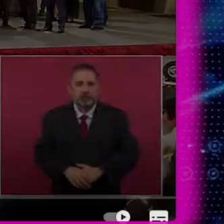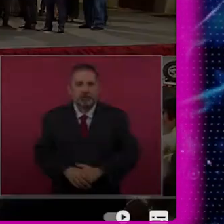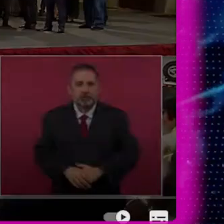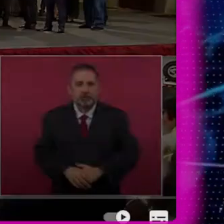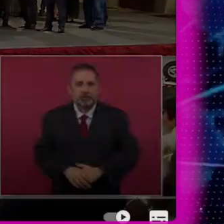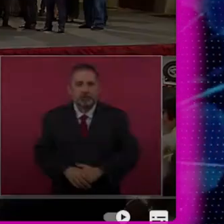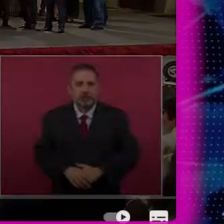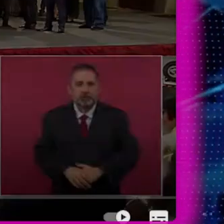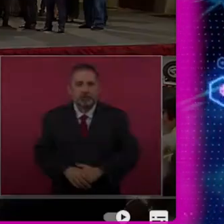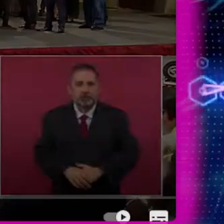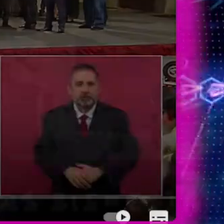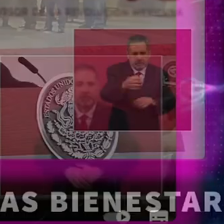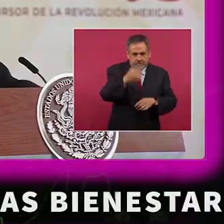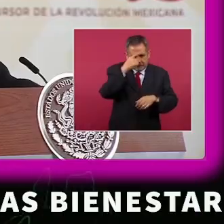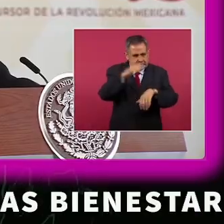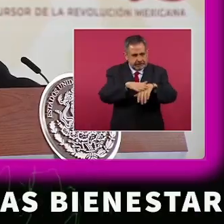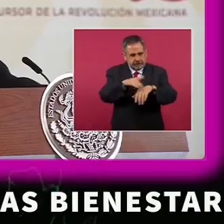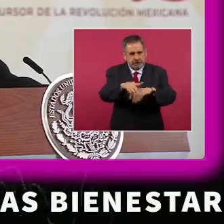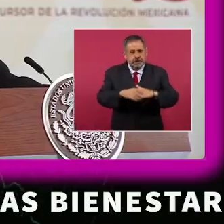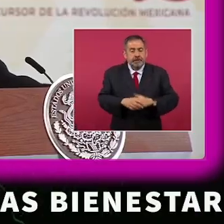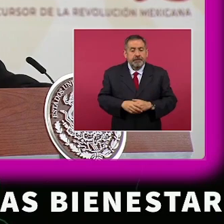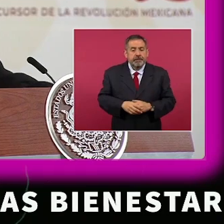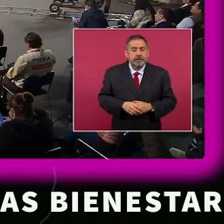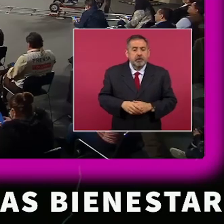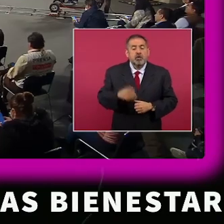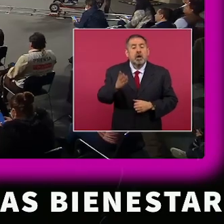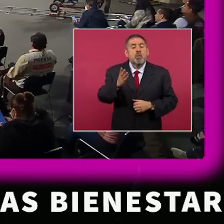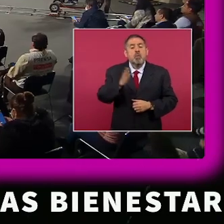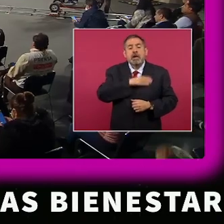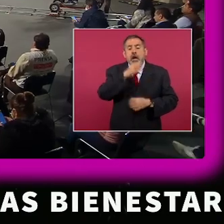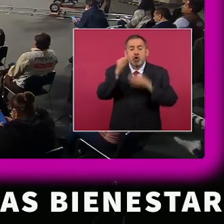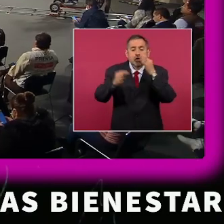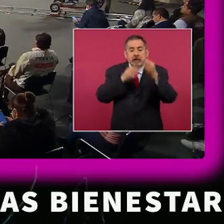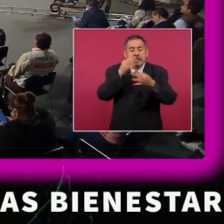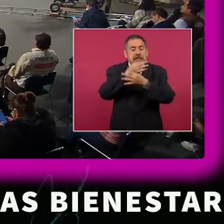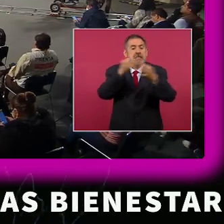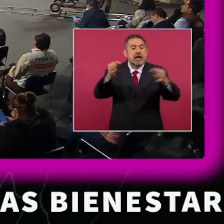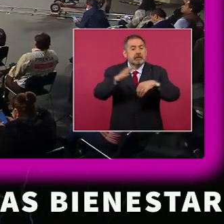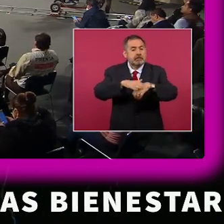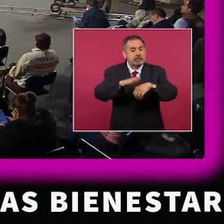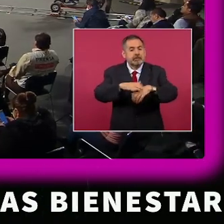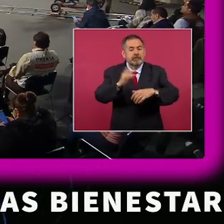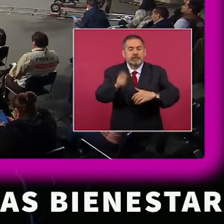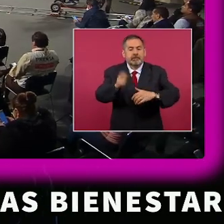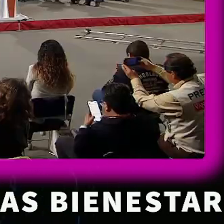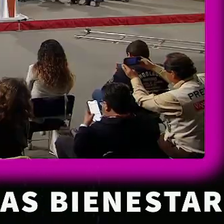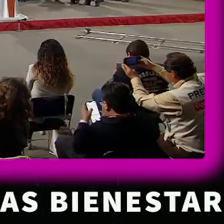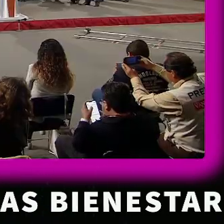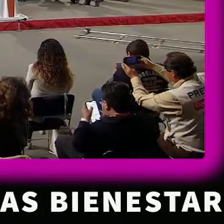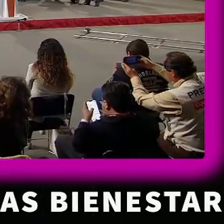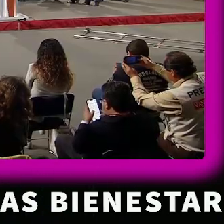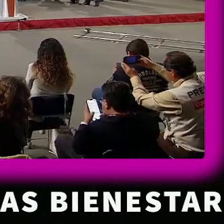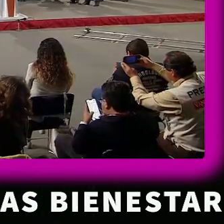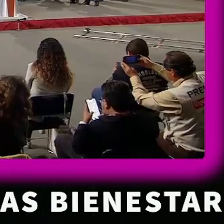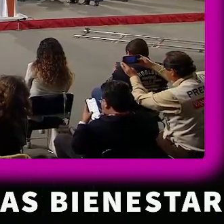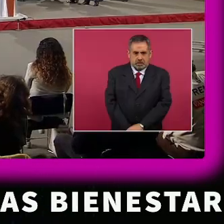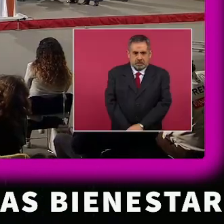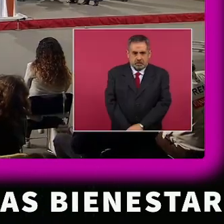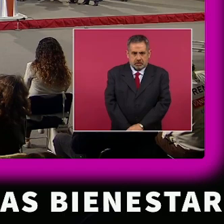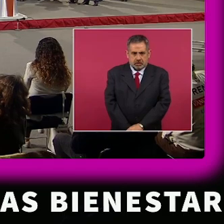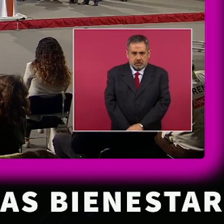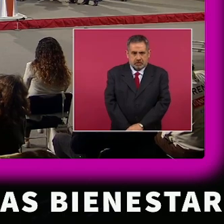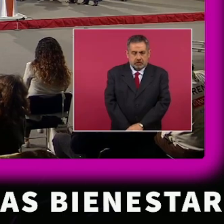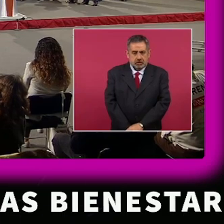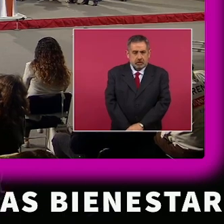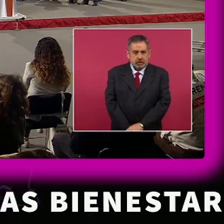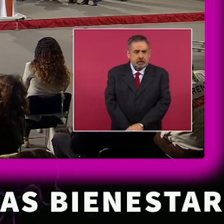Esta es la información, queridos amigos y amigas. La verdad es que es una buena noticia. Ahí podemos ver que en términos reales